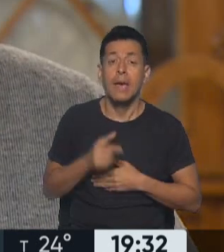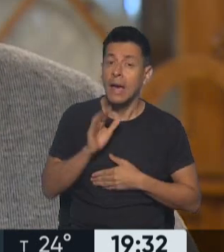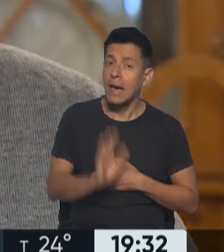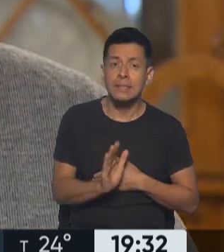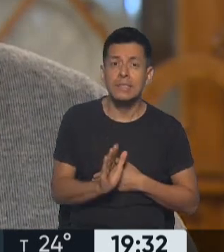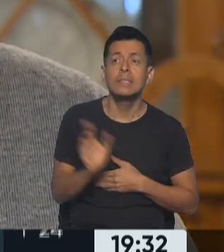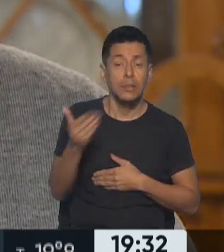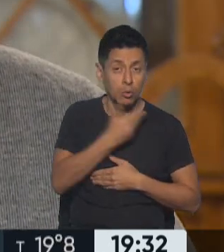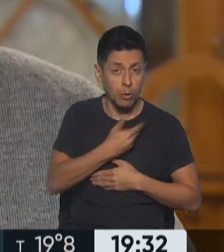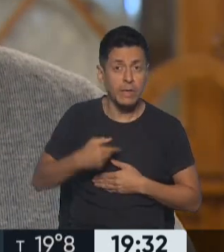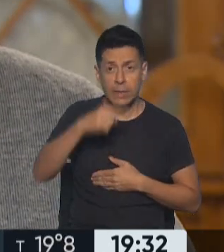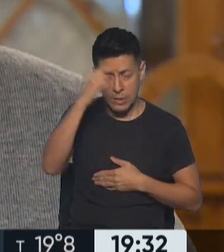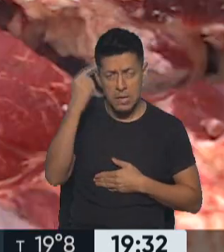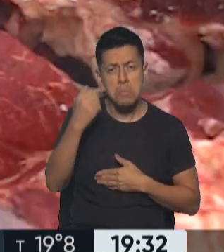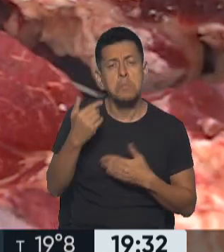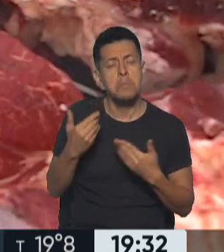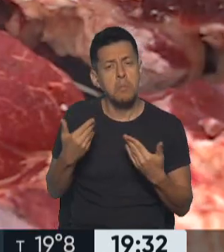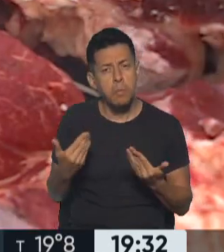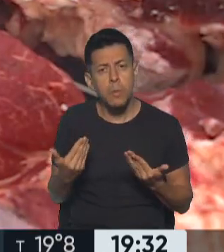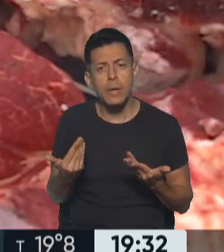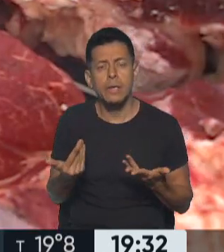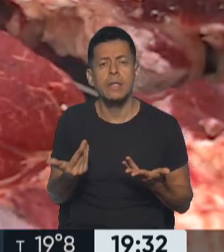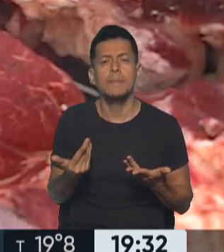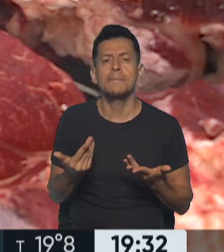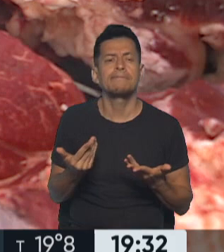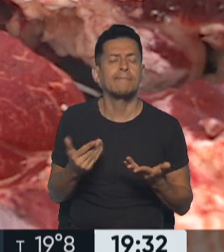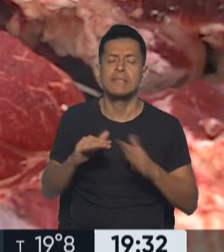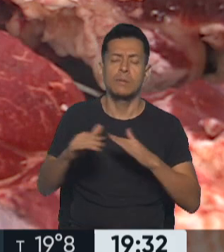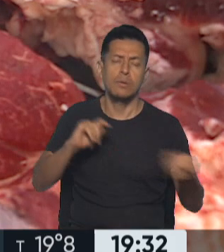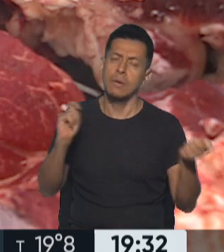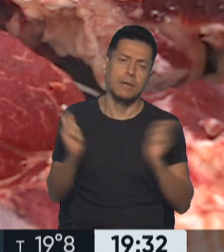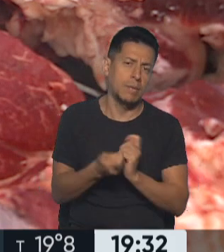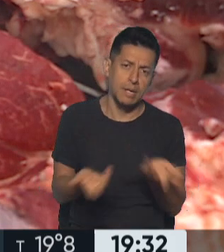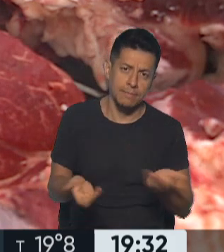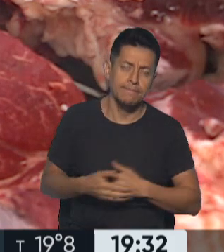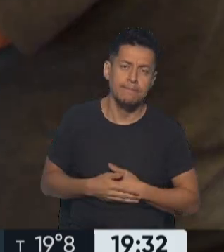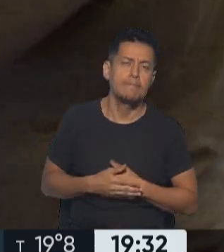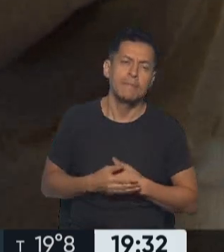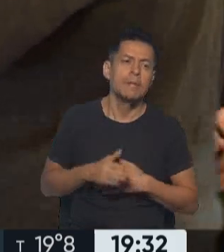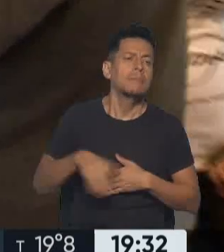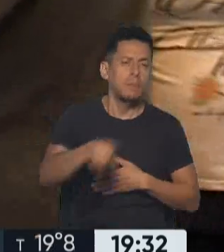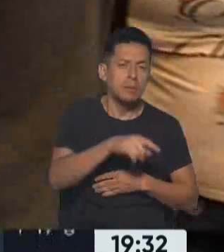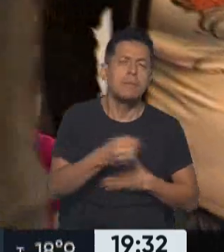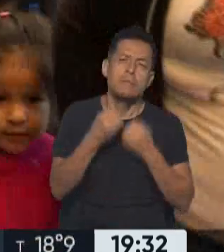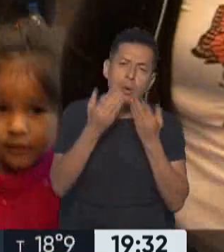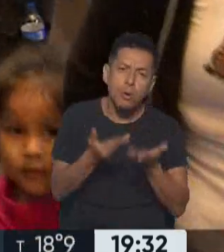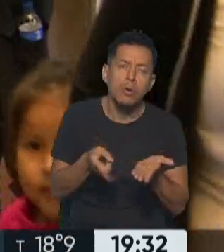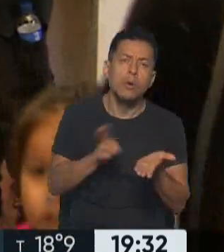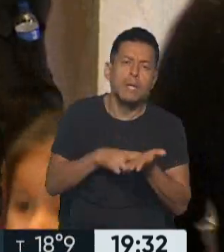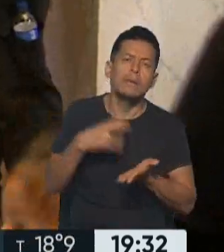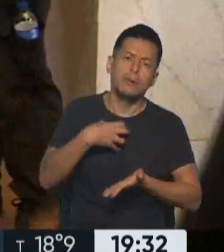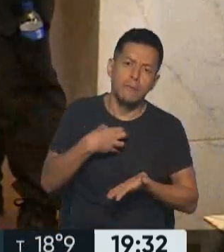al gobierno la posibilidad de cambiar la página de que la gente creyera en el gobierno porque eso